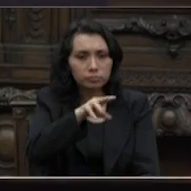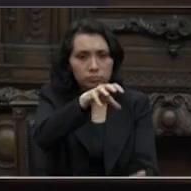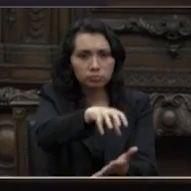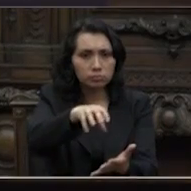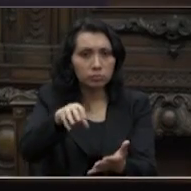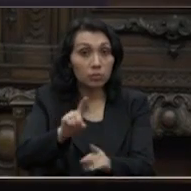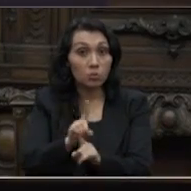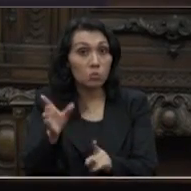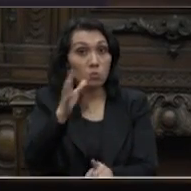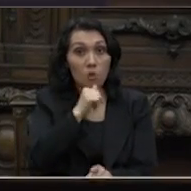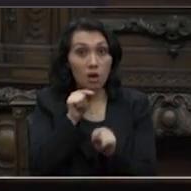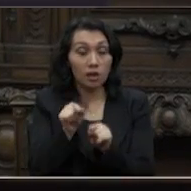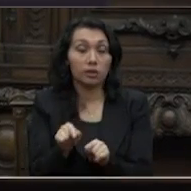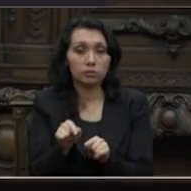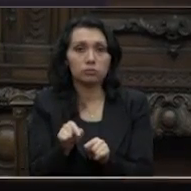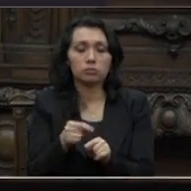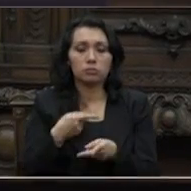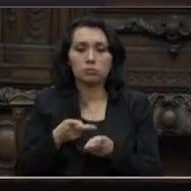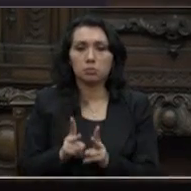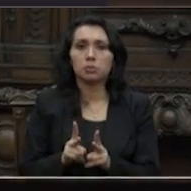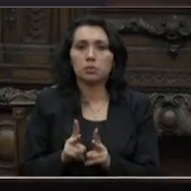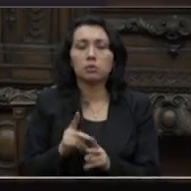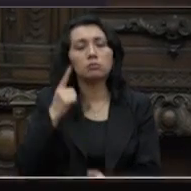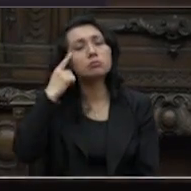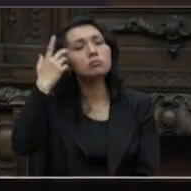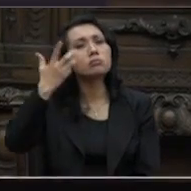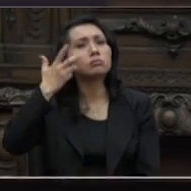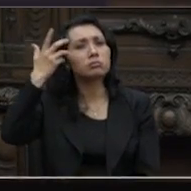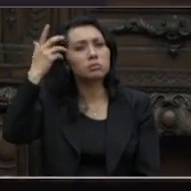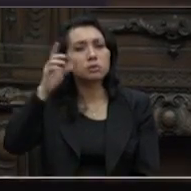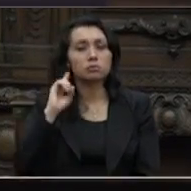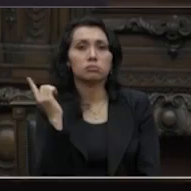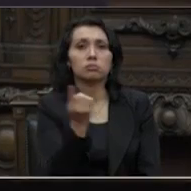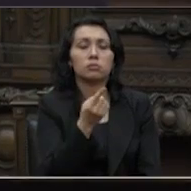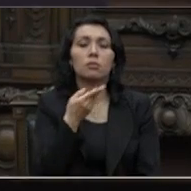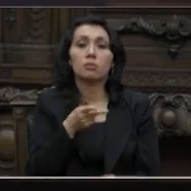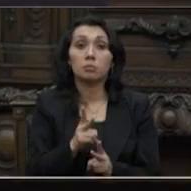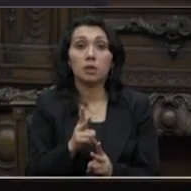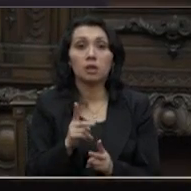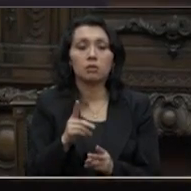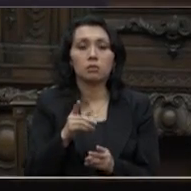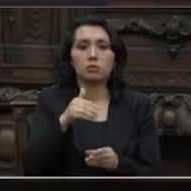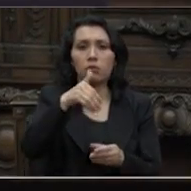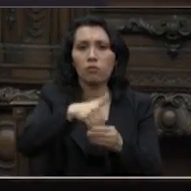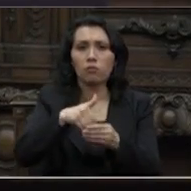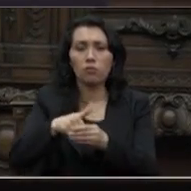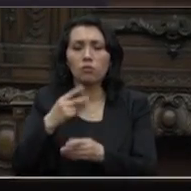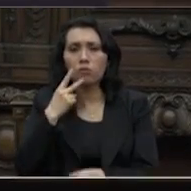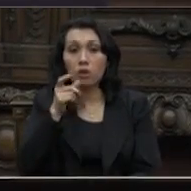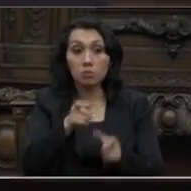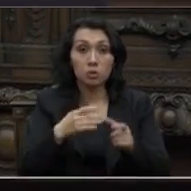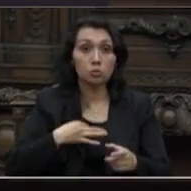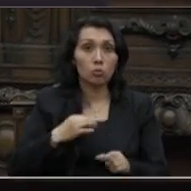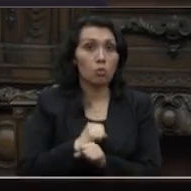no fuera así, nos permitió imaginarnos espacios como le permitió a las sufragistas verse ciudadanas, si